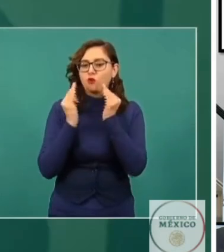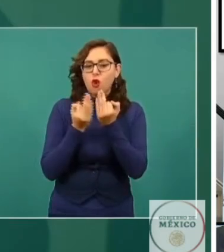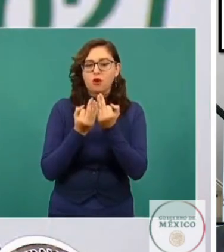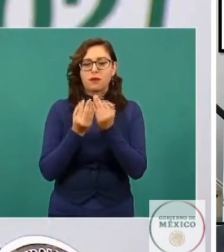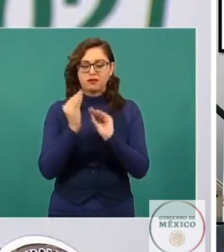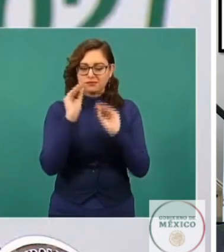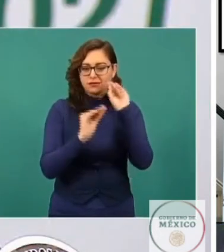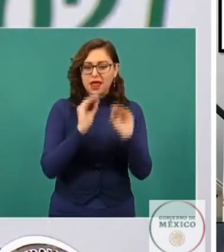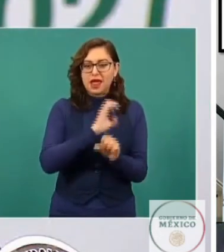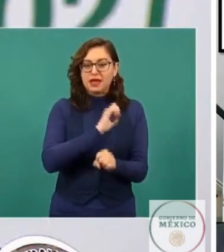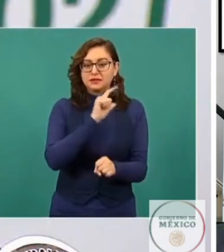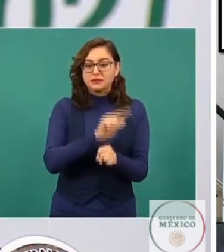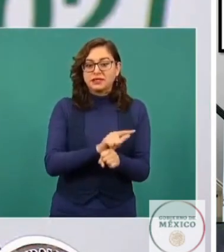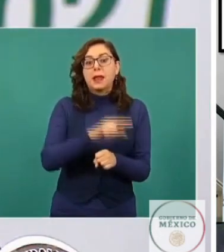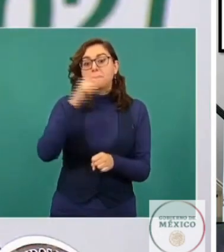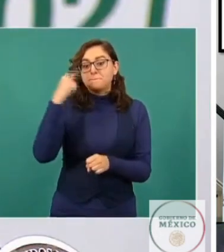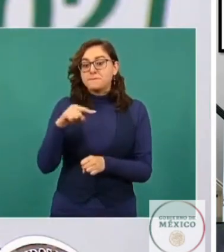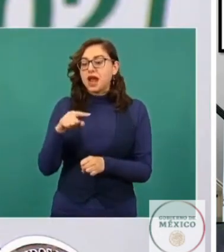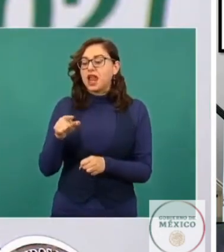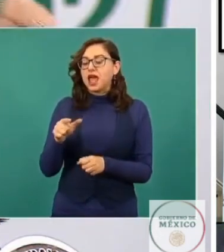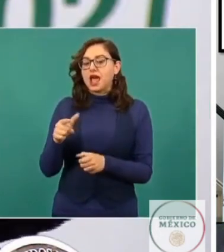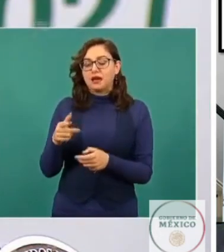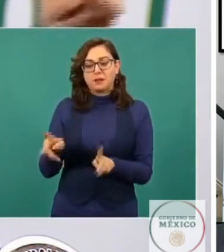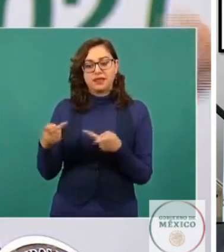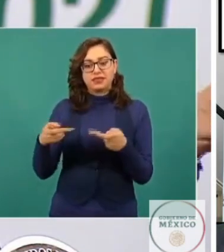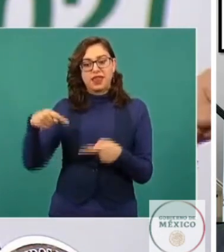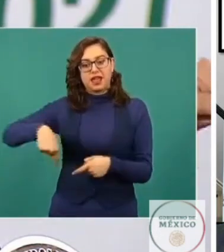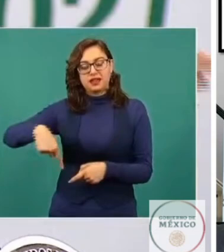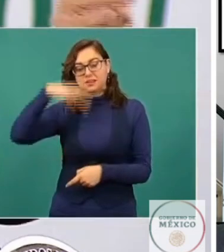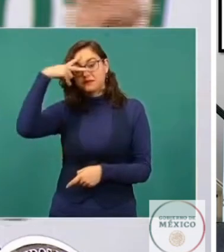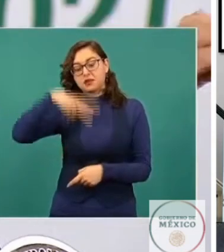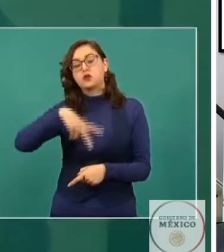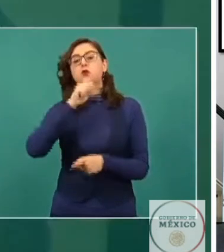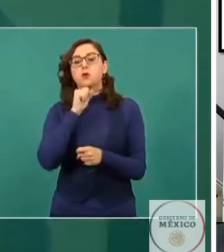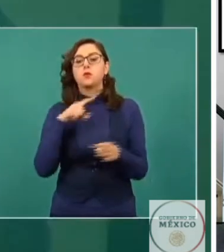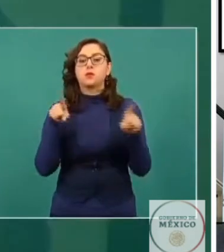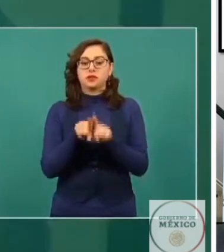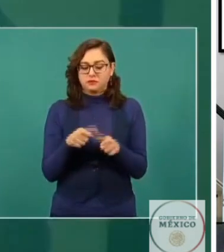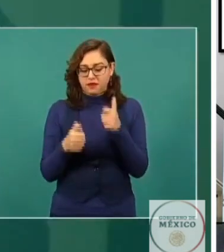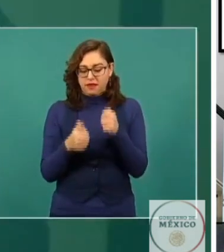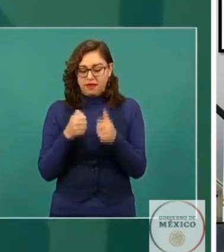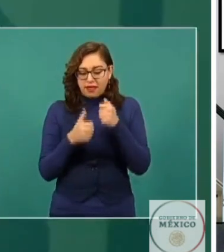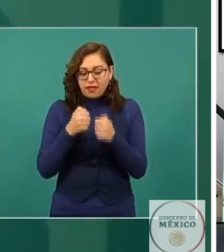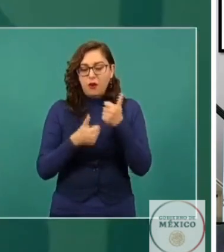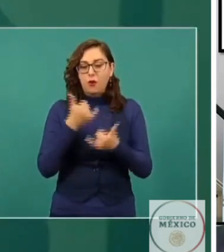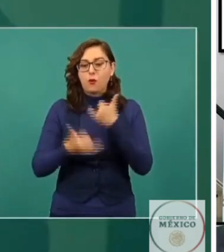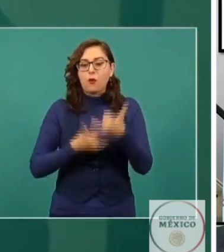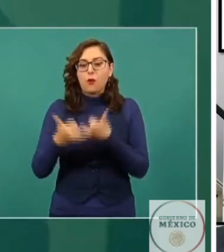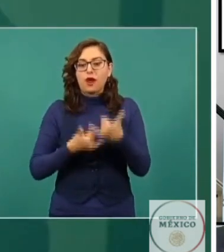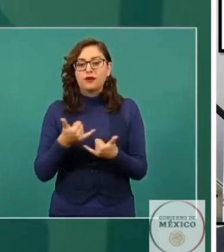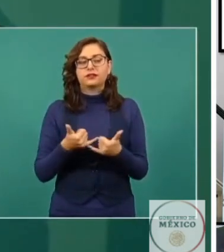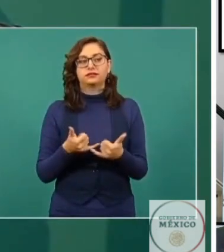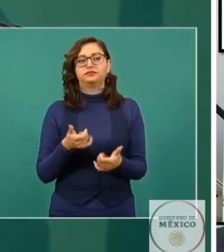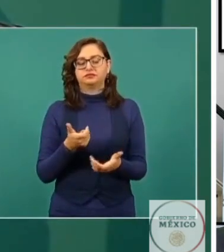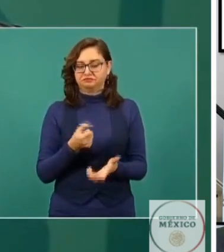También están financiando videojuegos, para fomentar la expansión del consumo de armas con los jóvenes, para quitarle